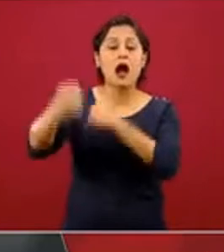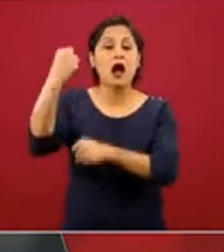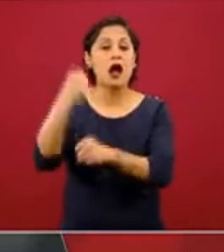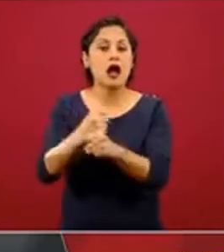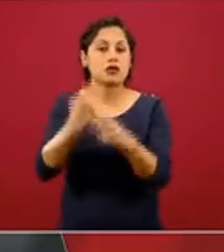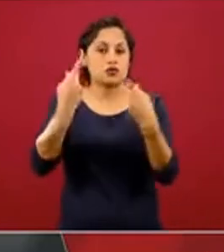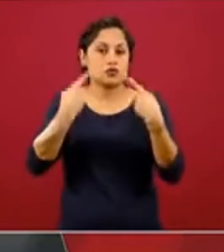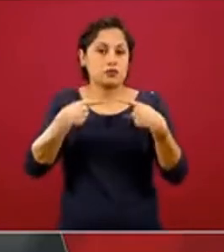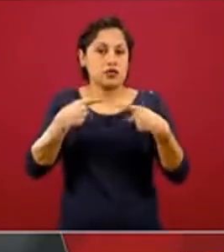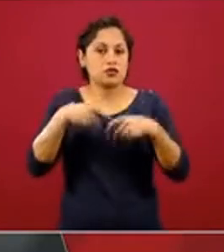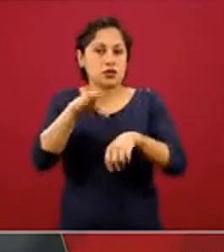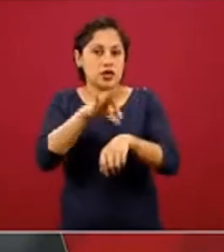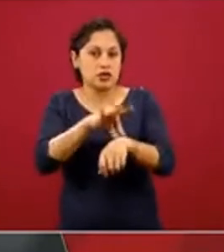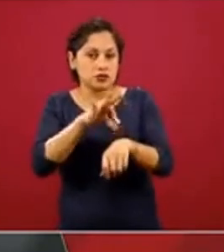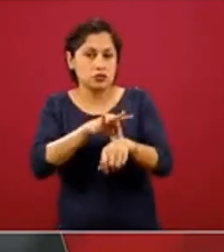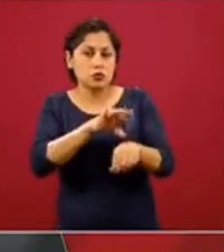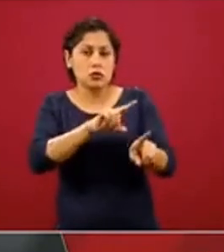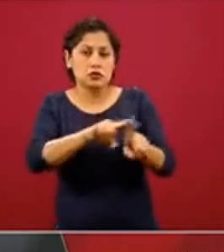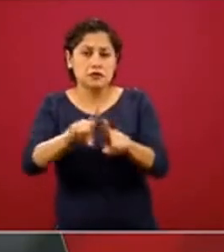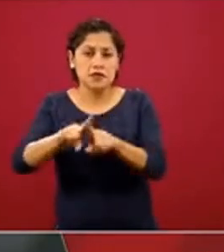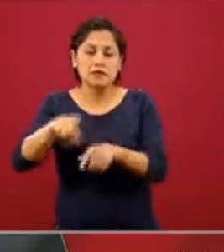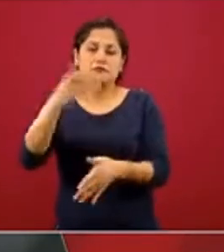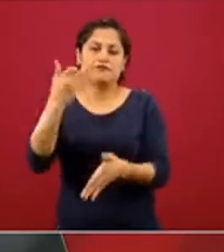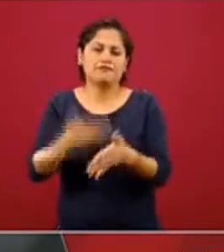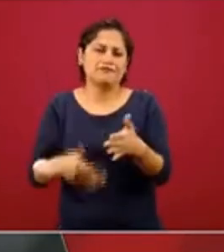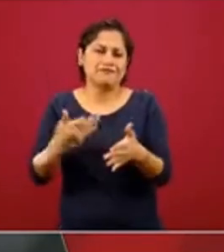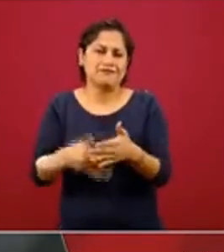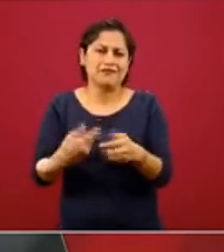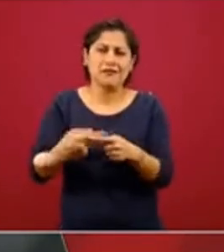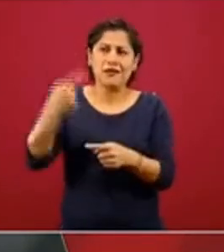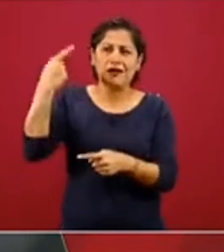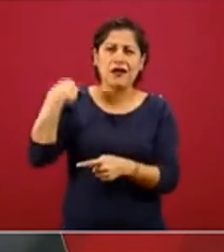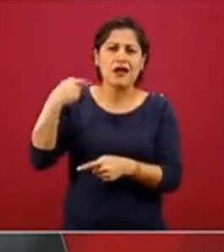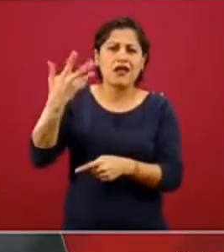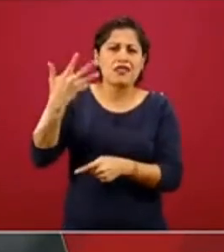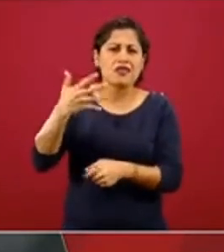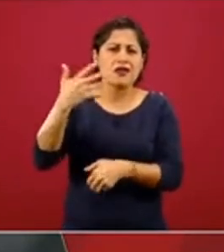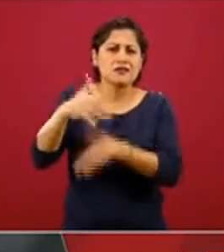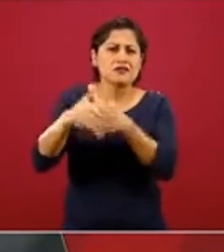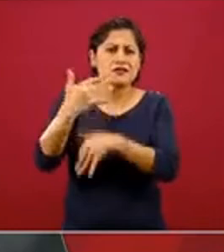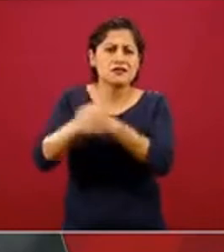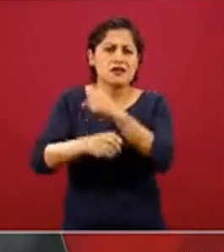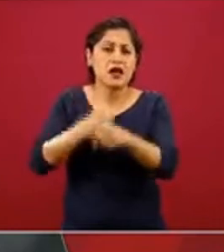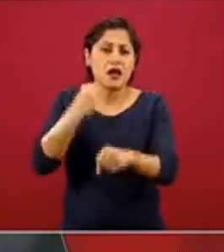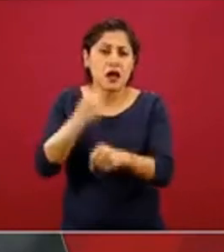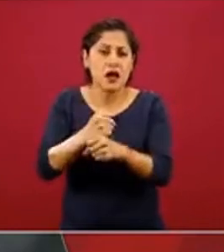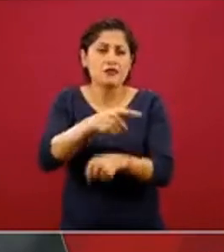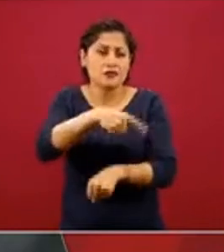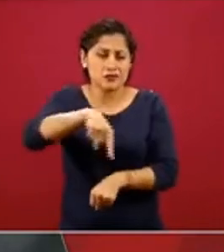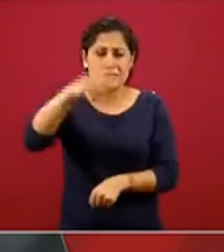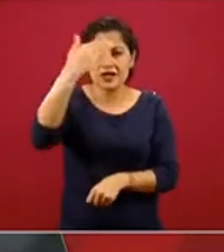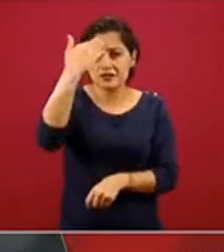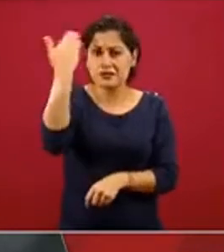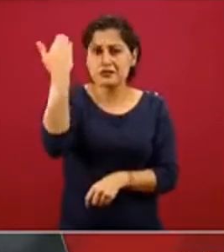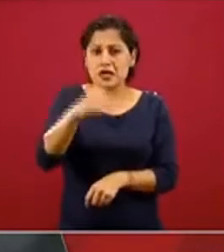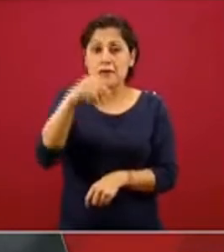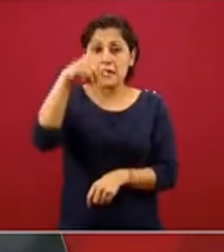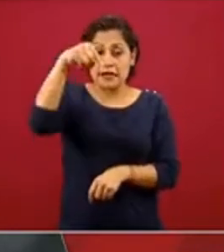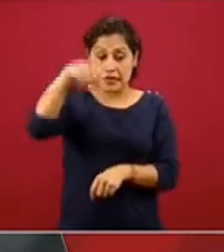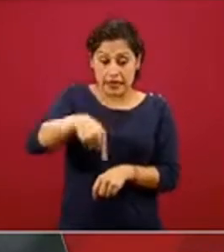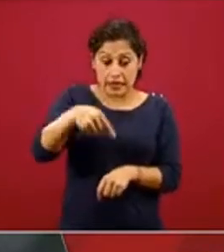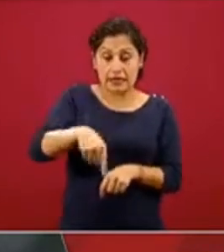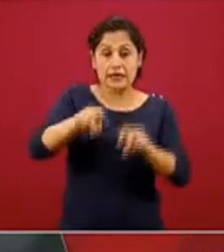de Salud. Por histórico me refiero a que por más de 10 o 15 años se conoce que no se ha logrado satisfacer ni